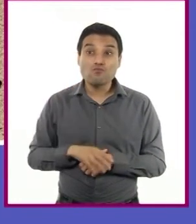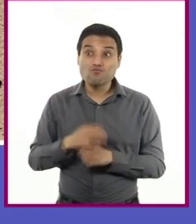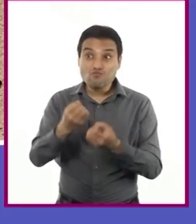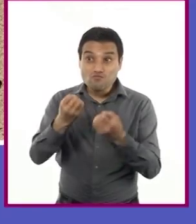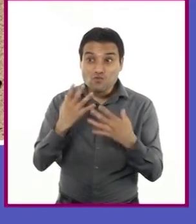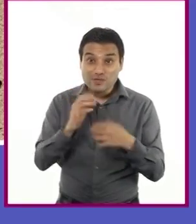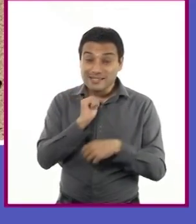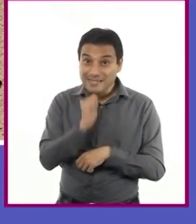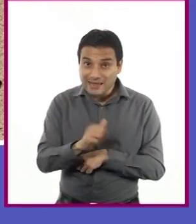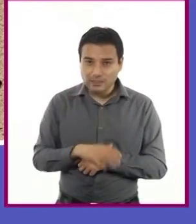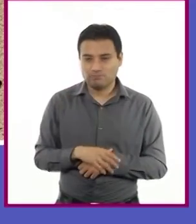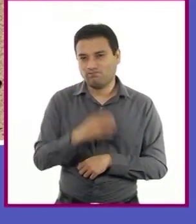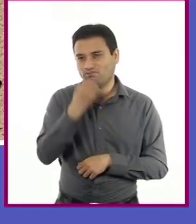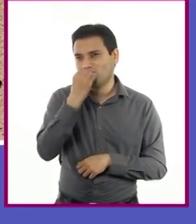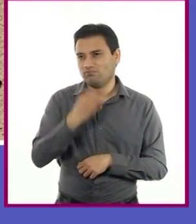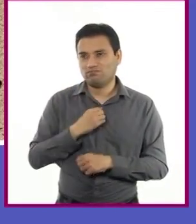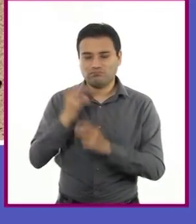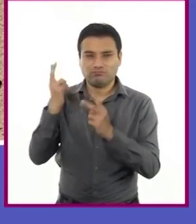su tercería.